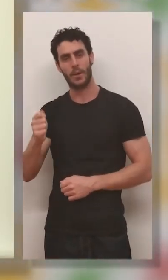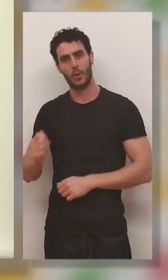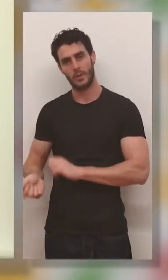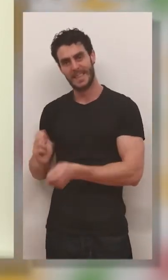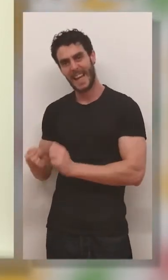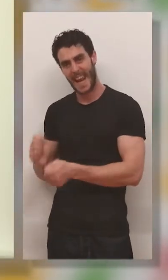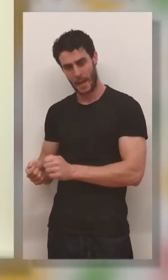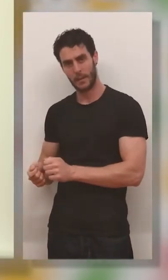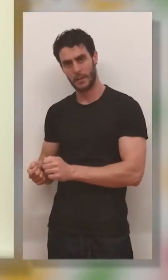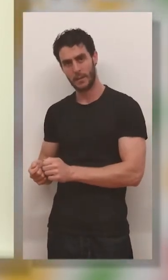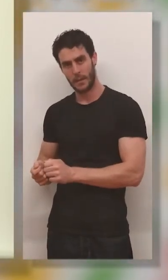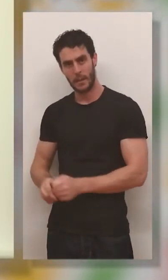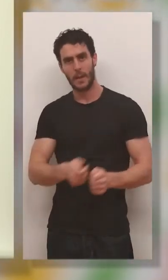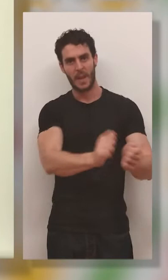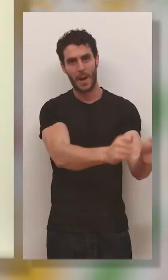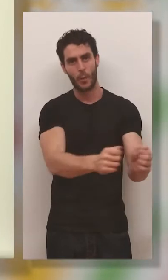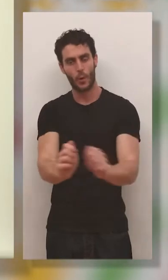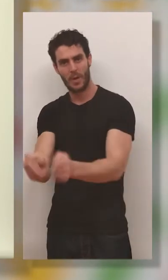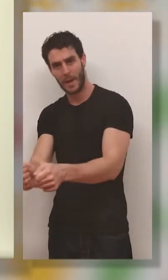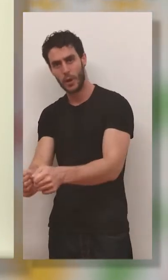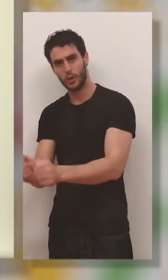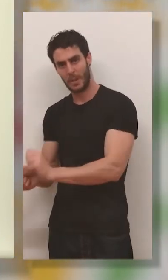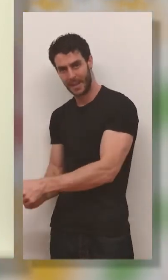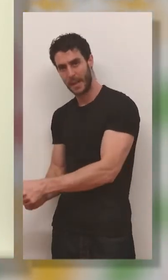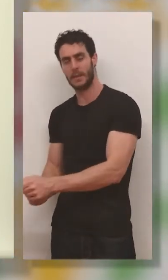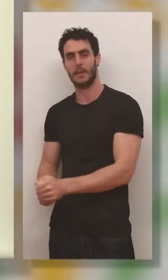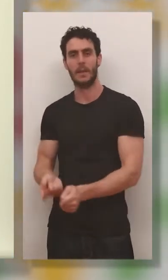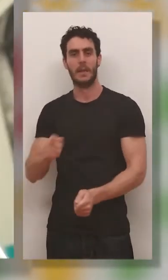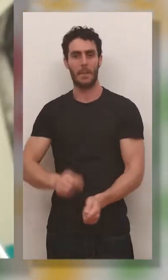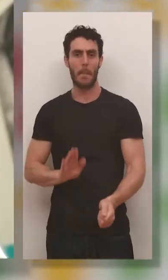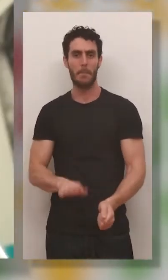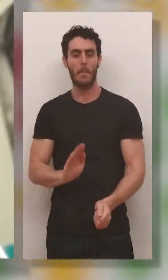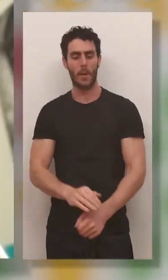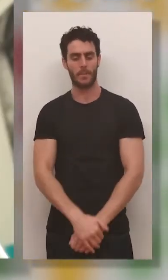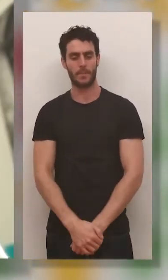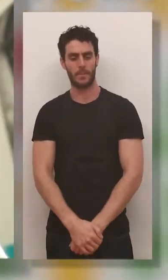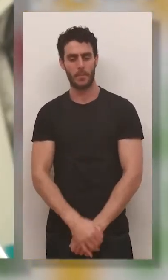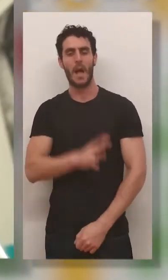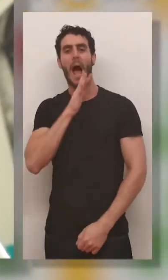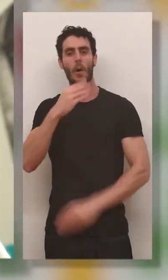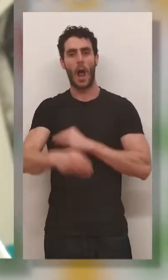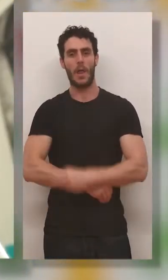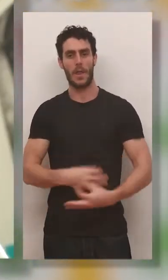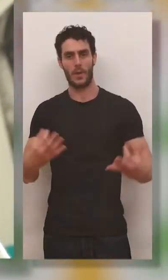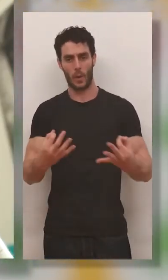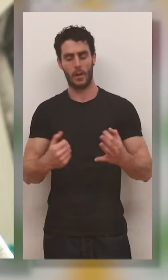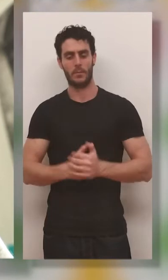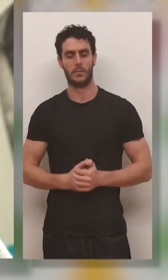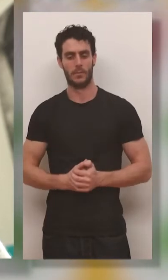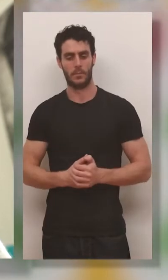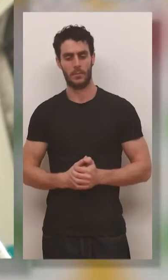timbal 1, timbal 2 y timbal 3. Y bombo. Ahora el que estamos haciendo es el de...